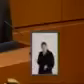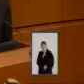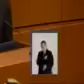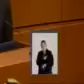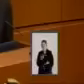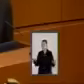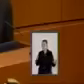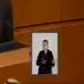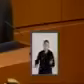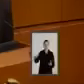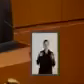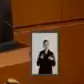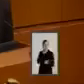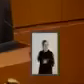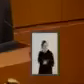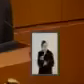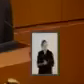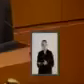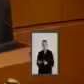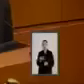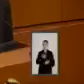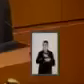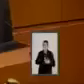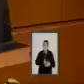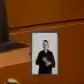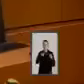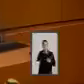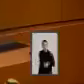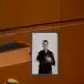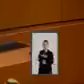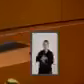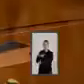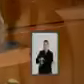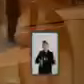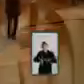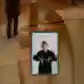nuestro pueblo grita justicia para los presos políticos. Por su atención, muchas gracias.